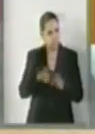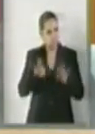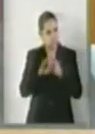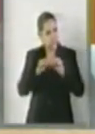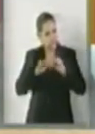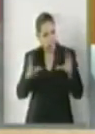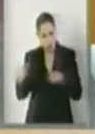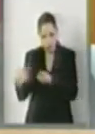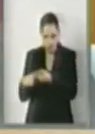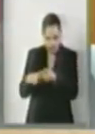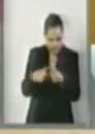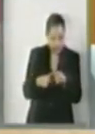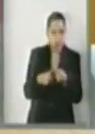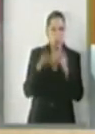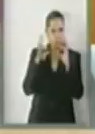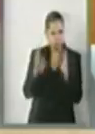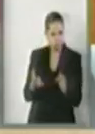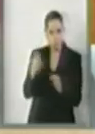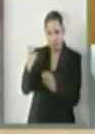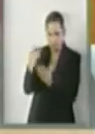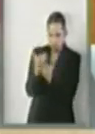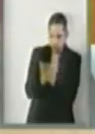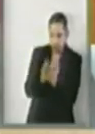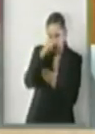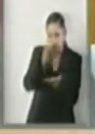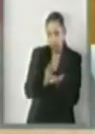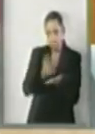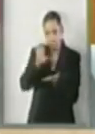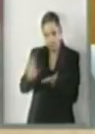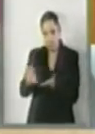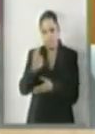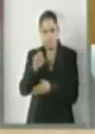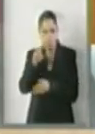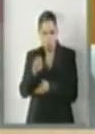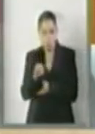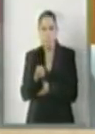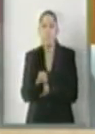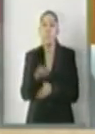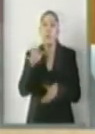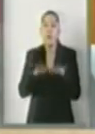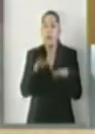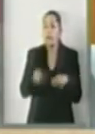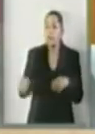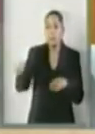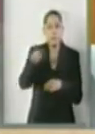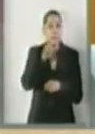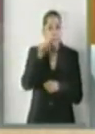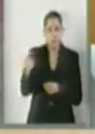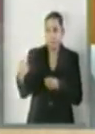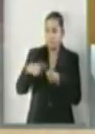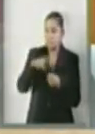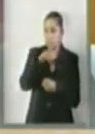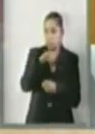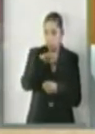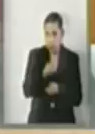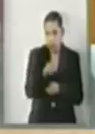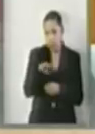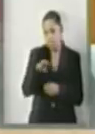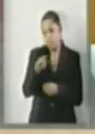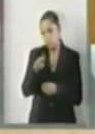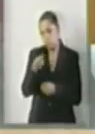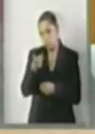Esto principalmente cuando no están incluidos en la denominación de zona metropolitana y con ello se